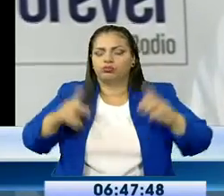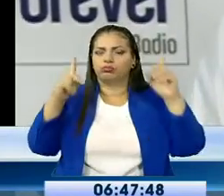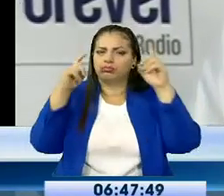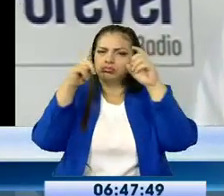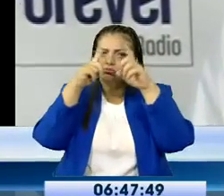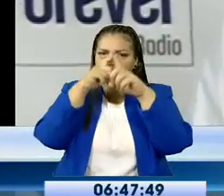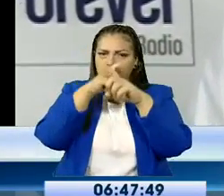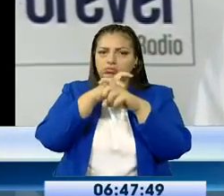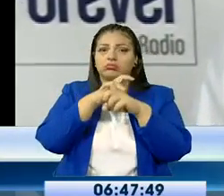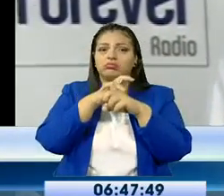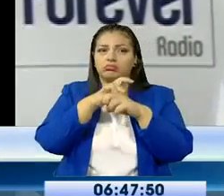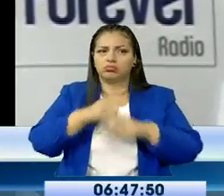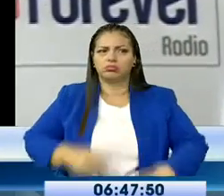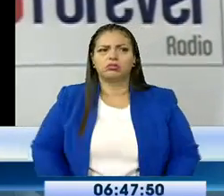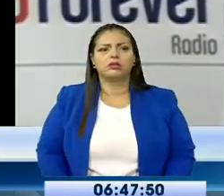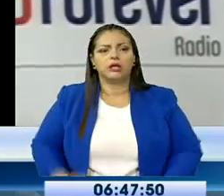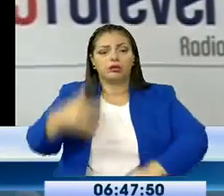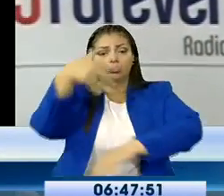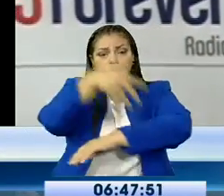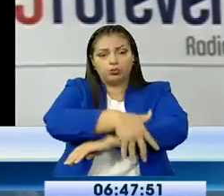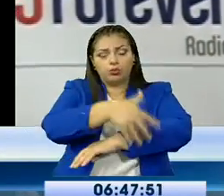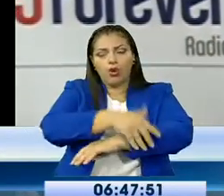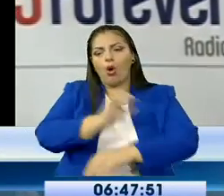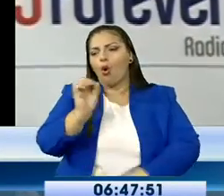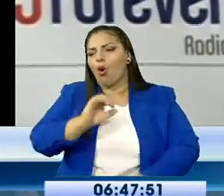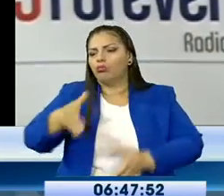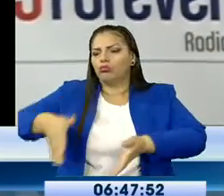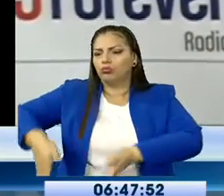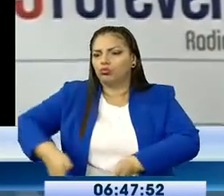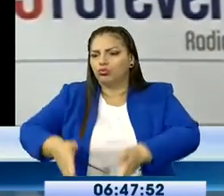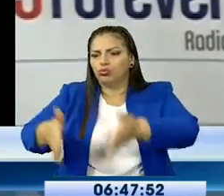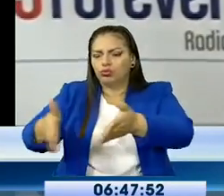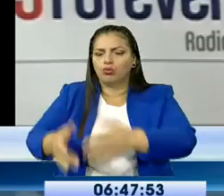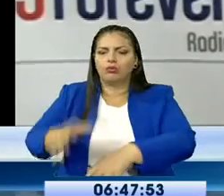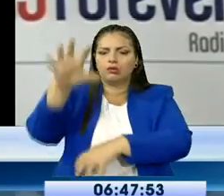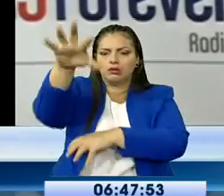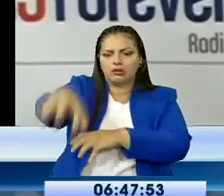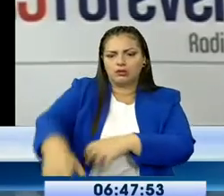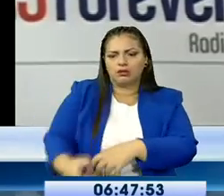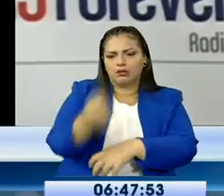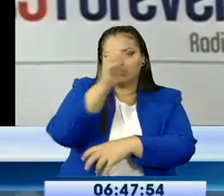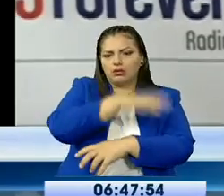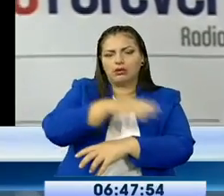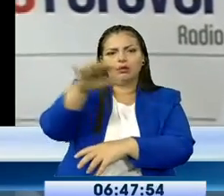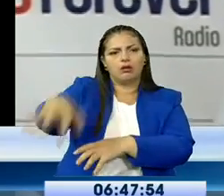Seguimos profundizando y limpiando canales. Seguimos haciendo ductos cajón.